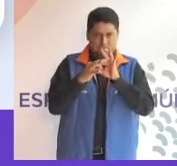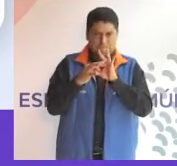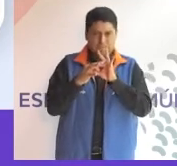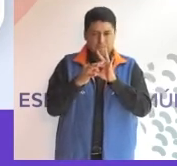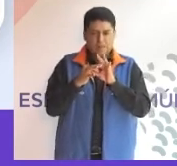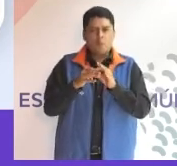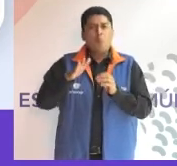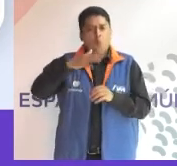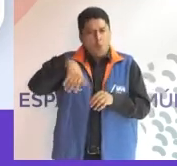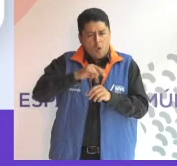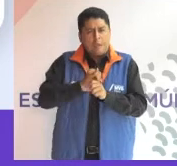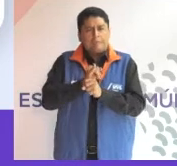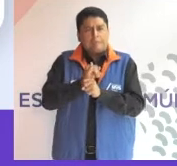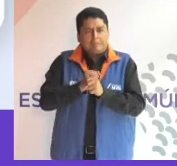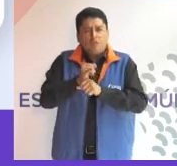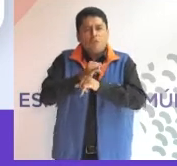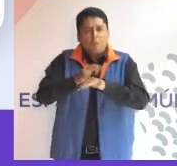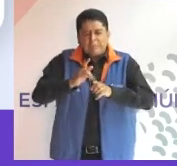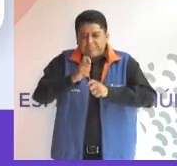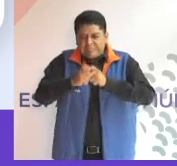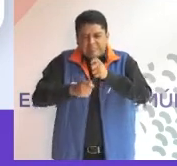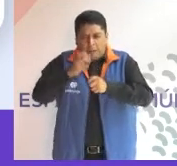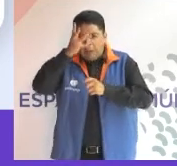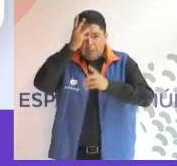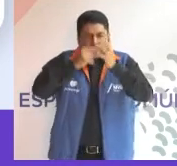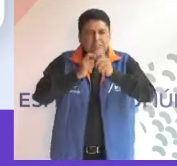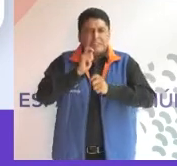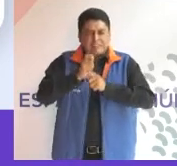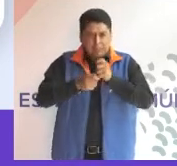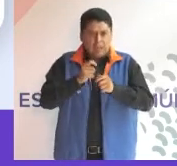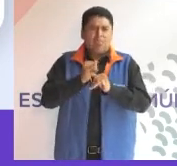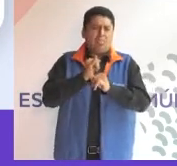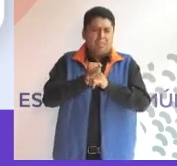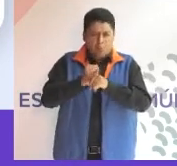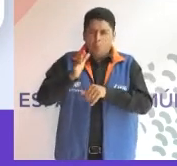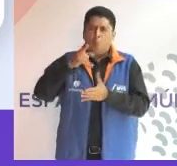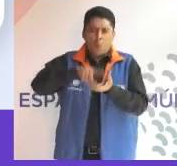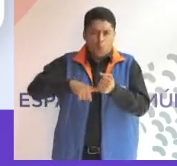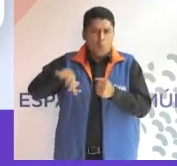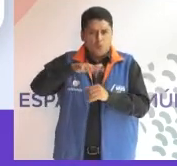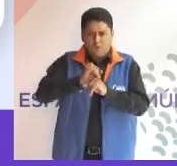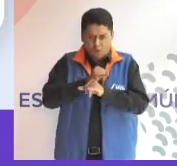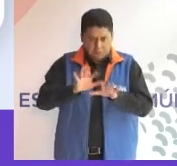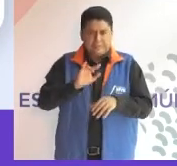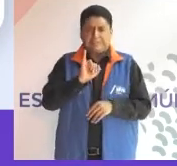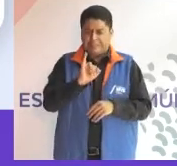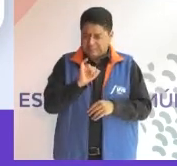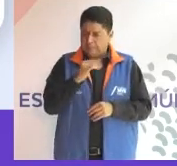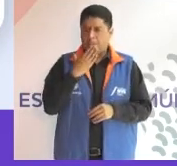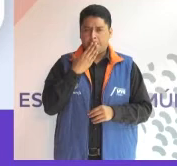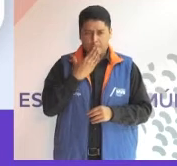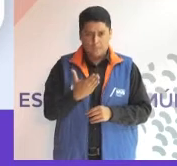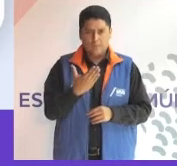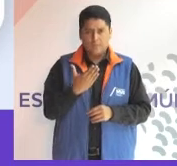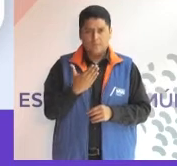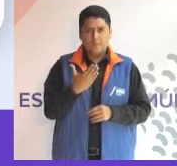busque información o trate de informarse a través de las redes, sino lo que nosotros